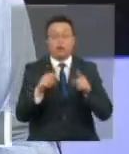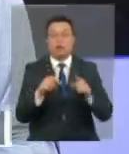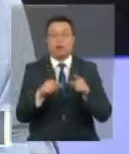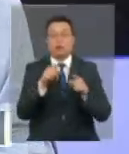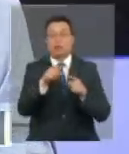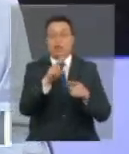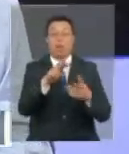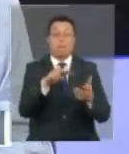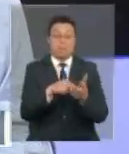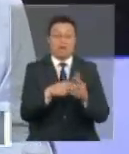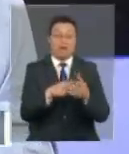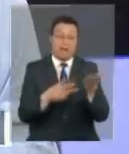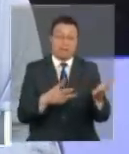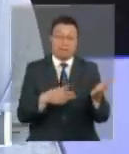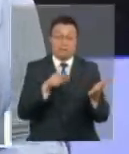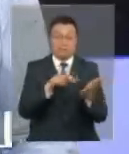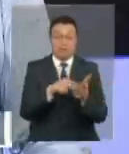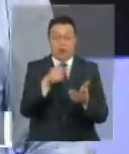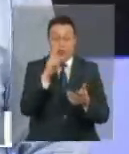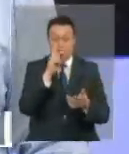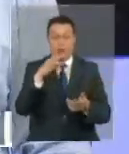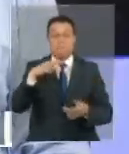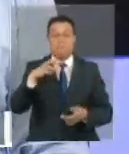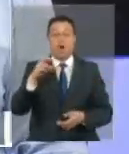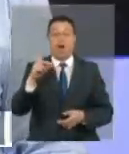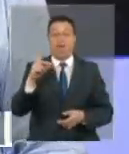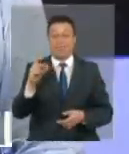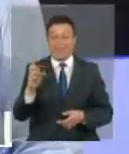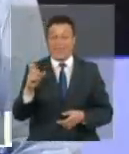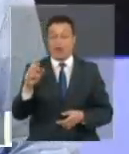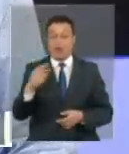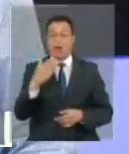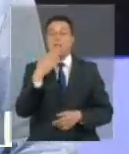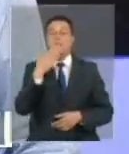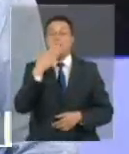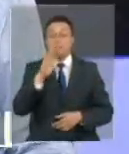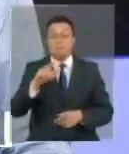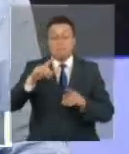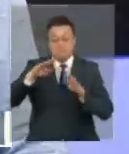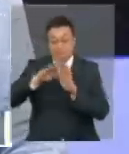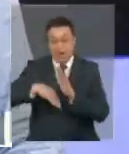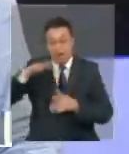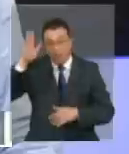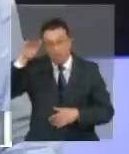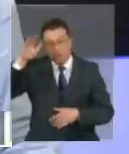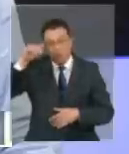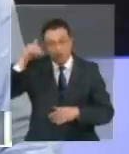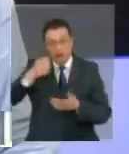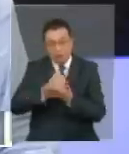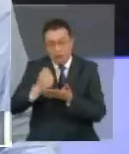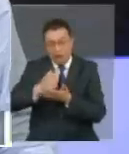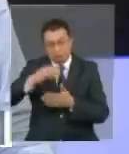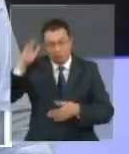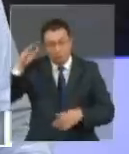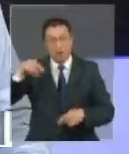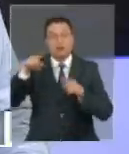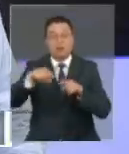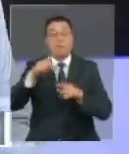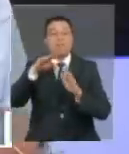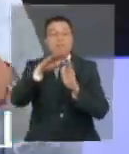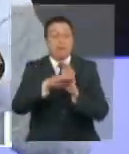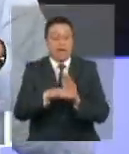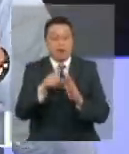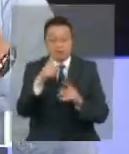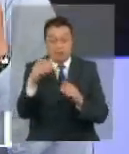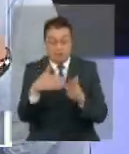no tiene problema. Yo prefiero un modelo que tenga menos burocracia, que no se gasten esos 100 millones de pesos sin entregar una